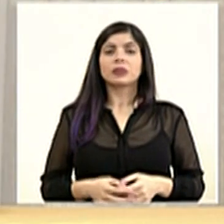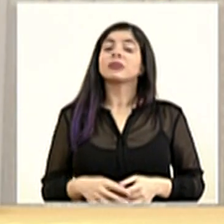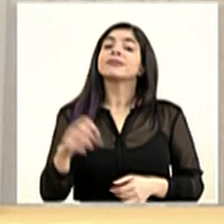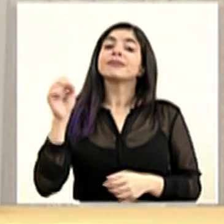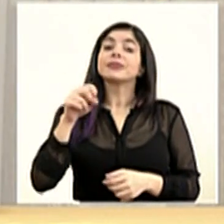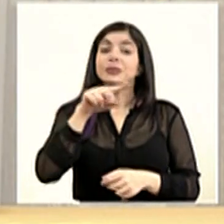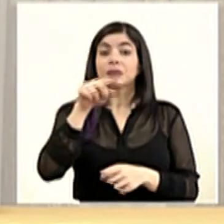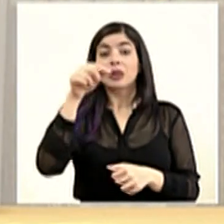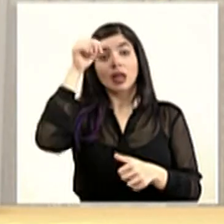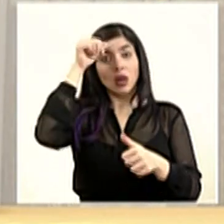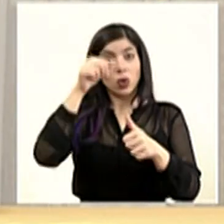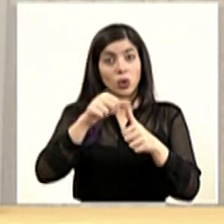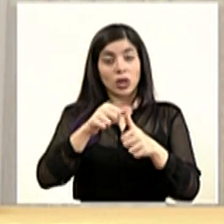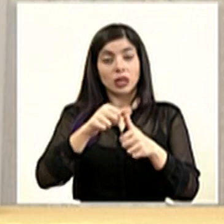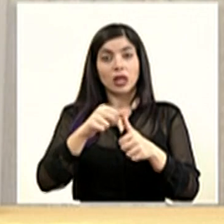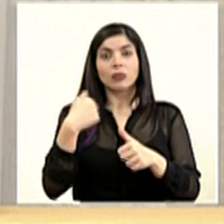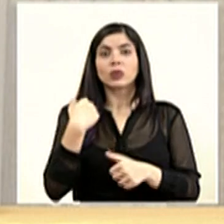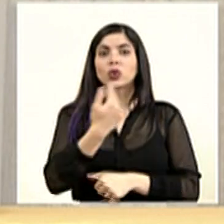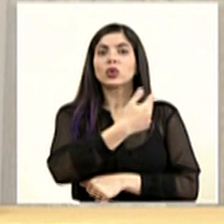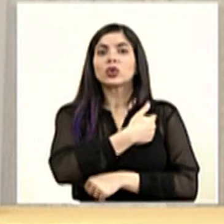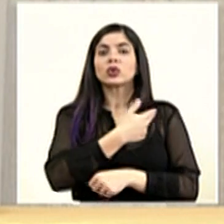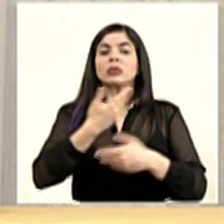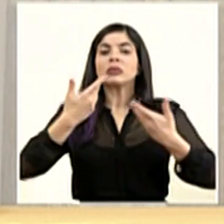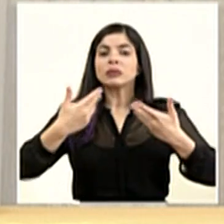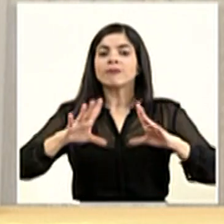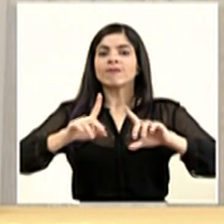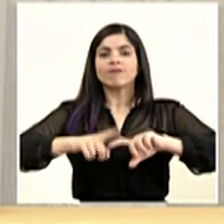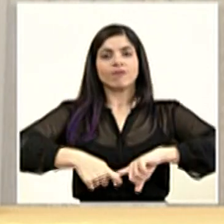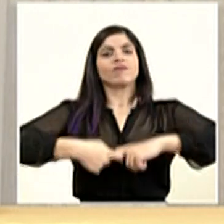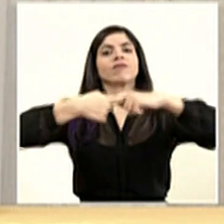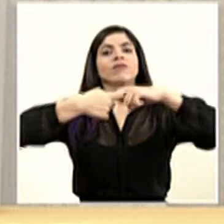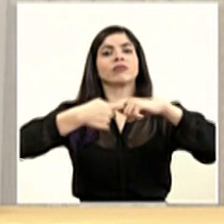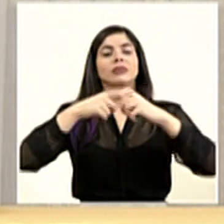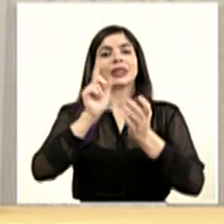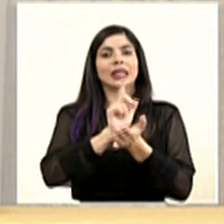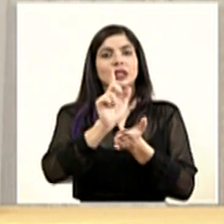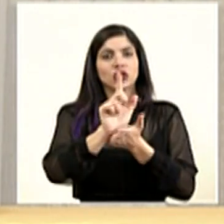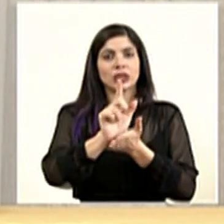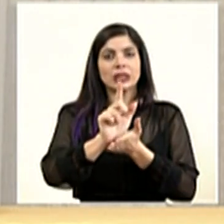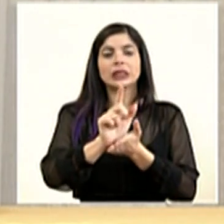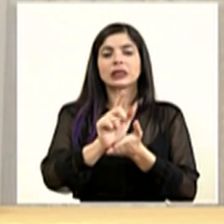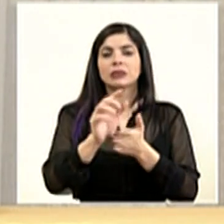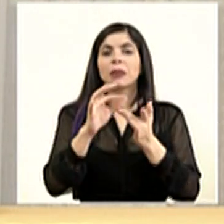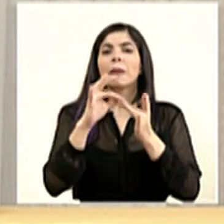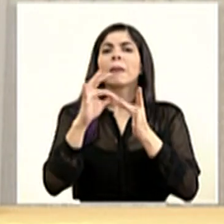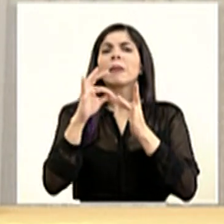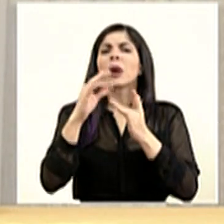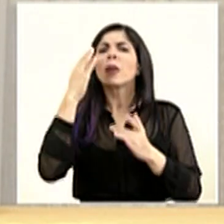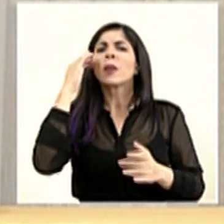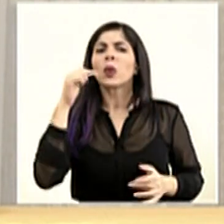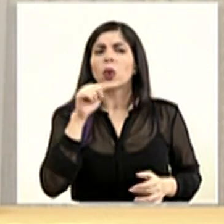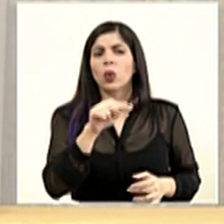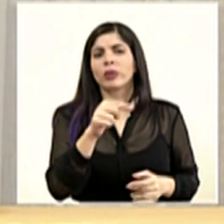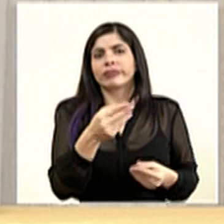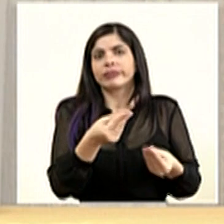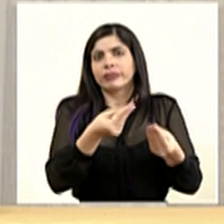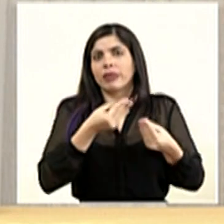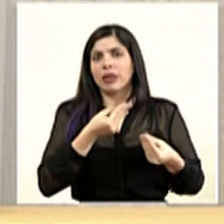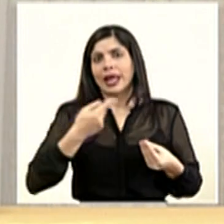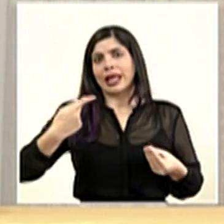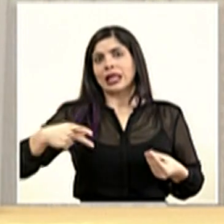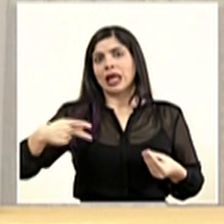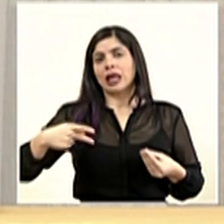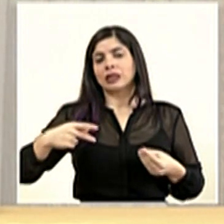Sí, recordemos que nosotros hicimos la suspensión del ciclo lectivo, especialmente por el riesgo que existe